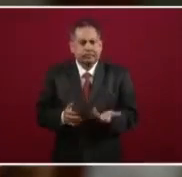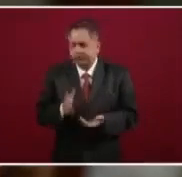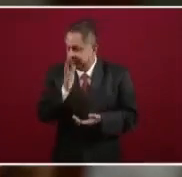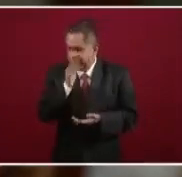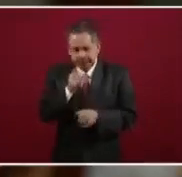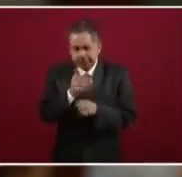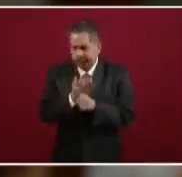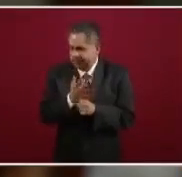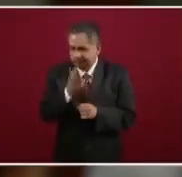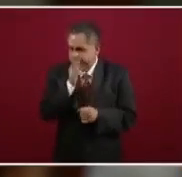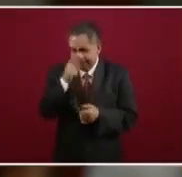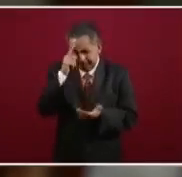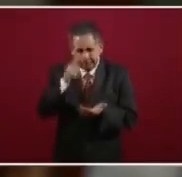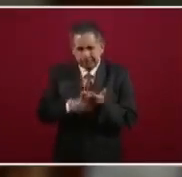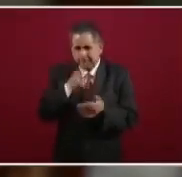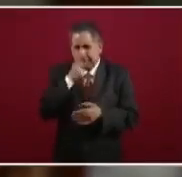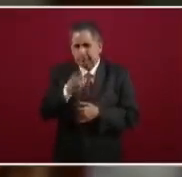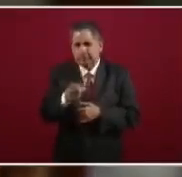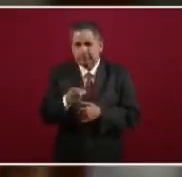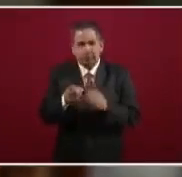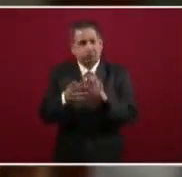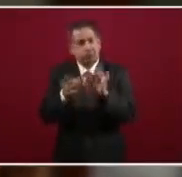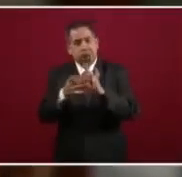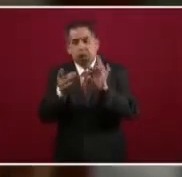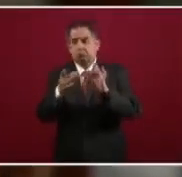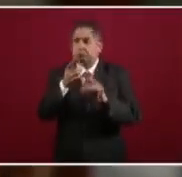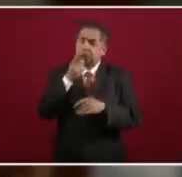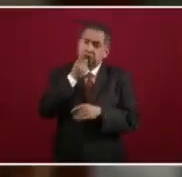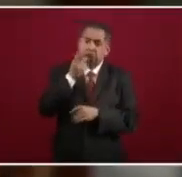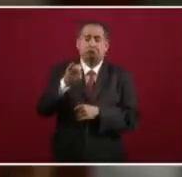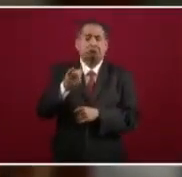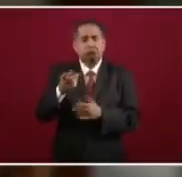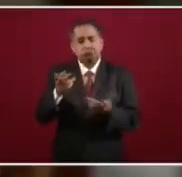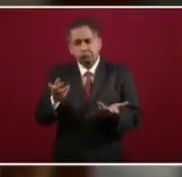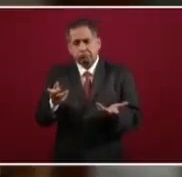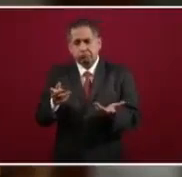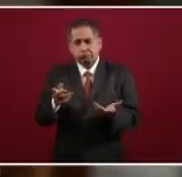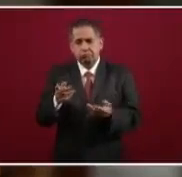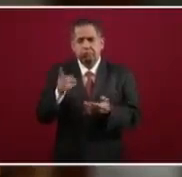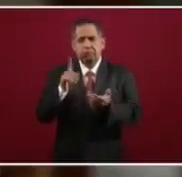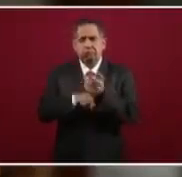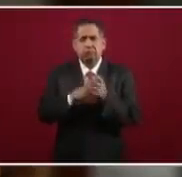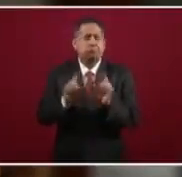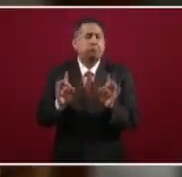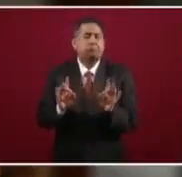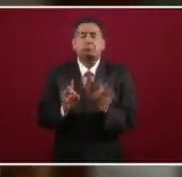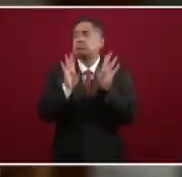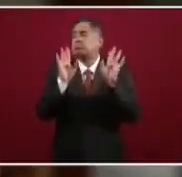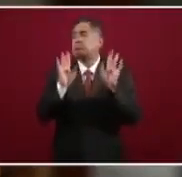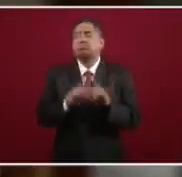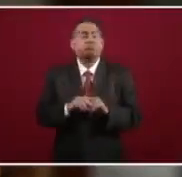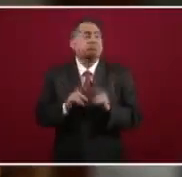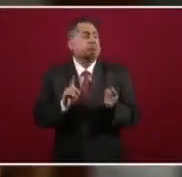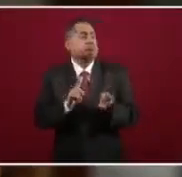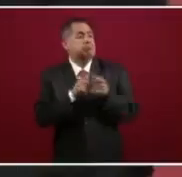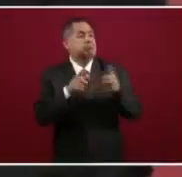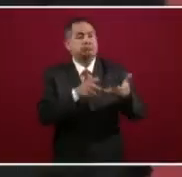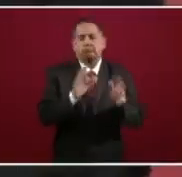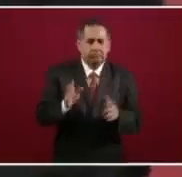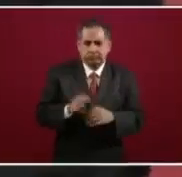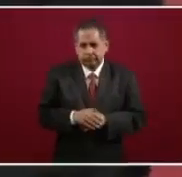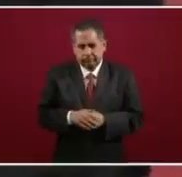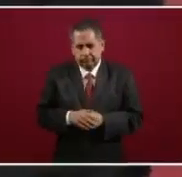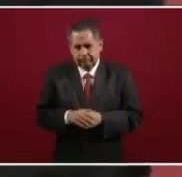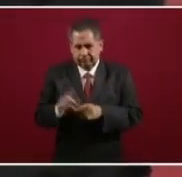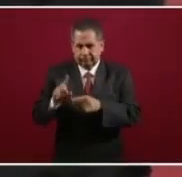se diga que o que se sostenga la versión de que fue un encuentro fortuito cuando desde